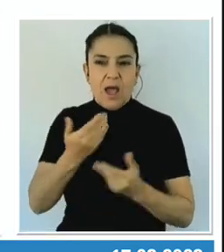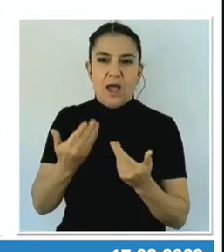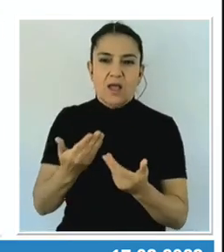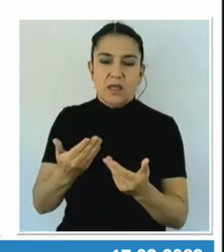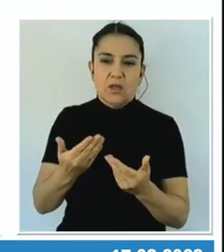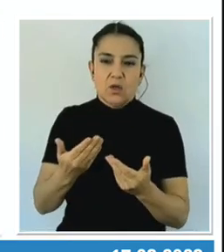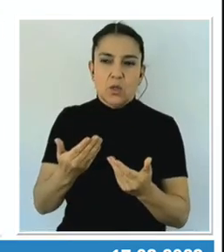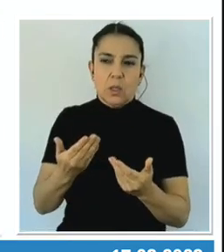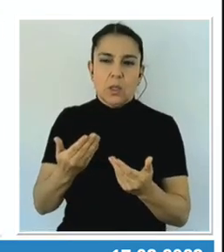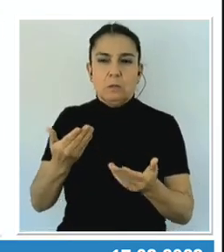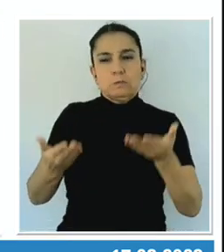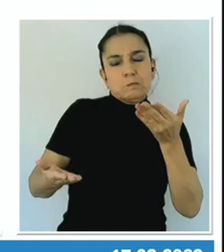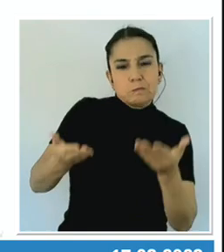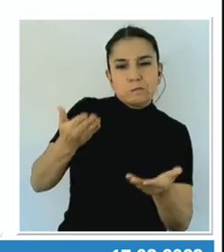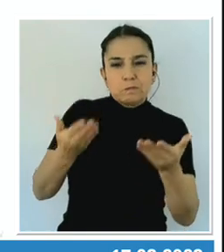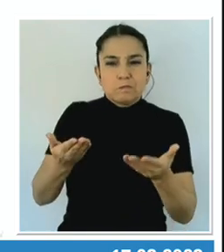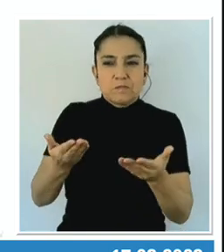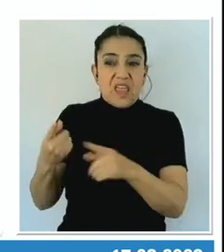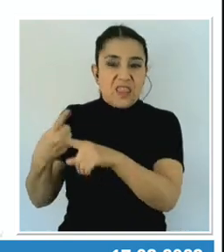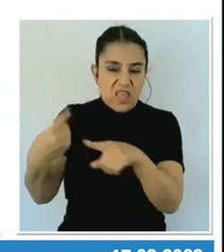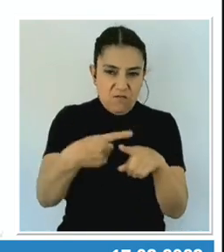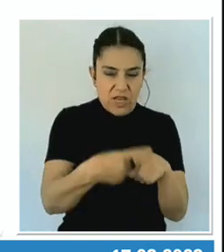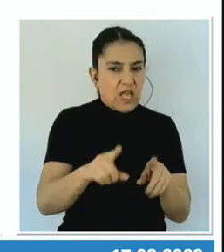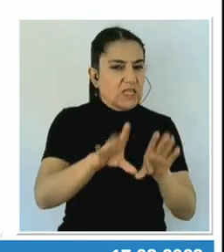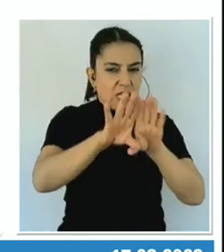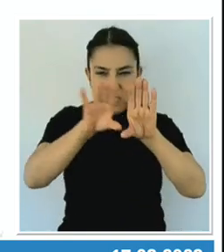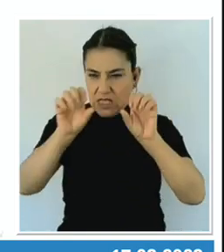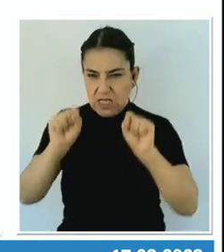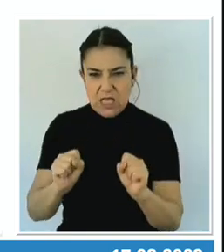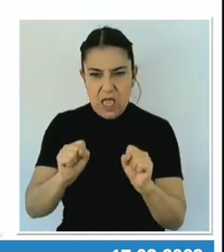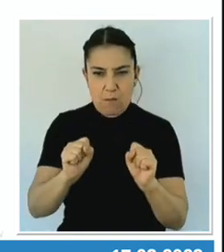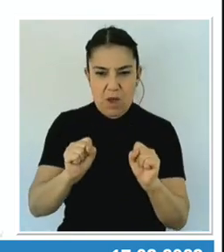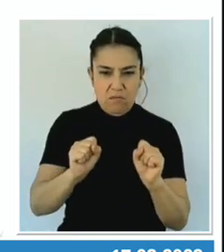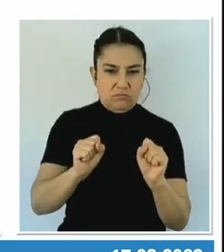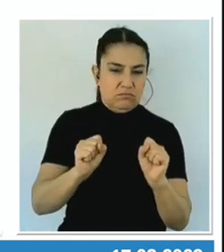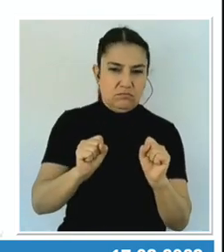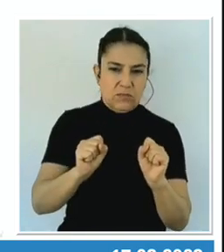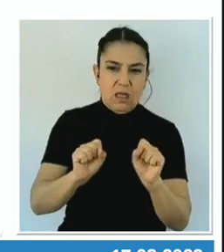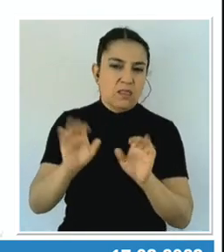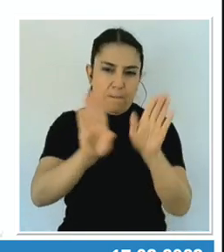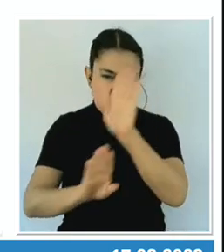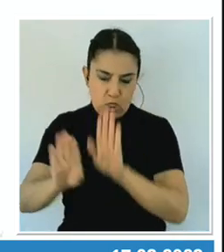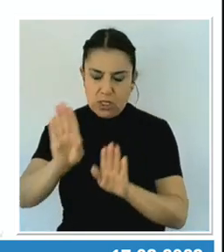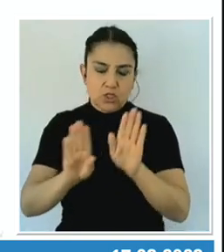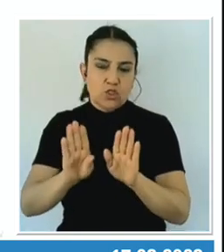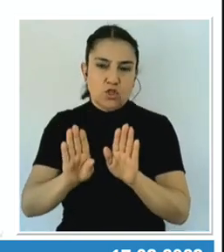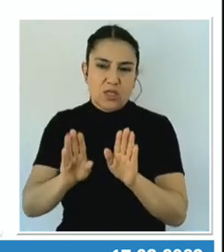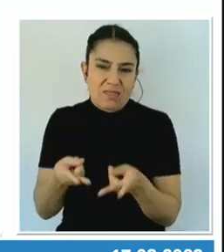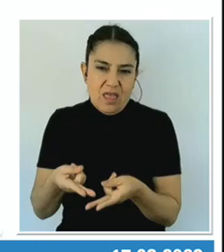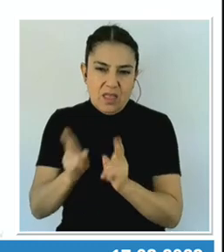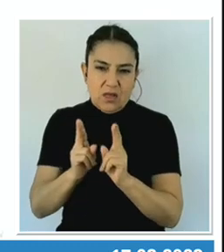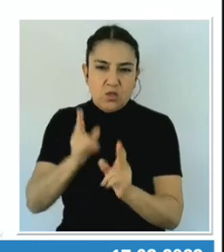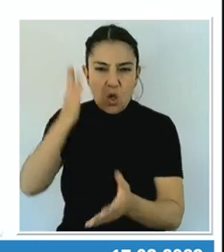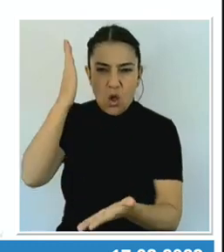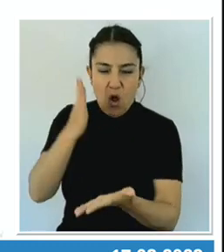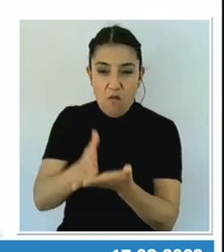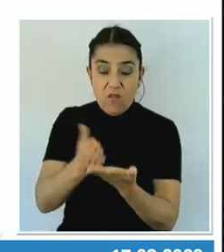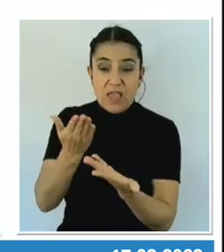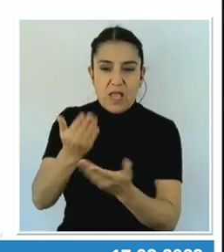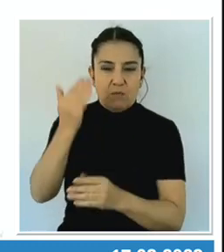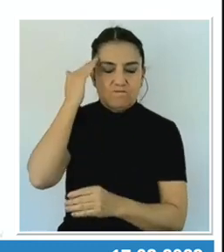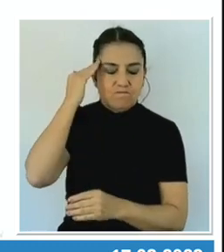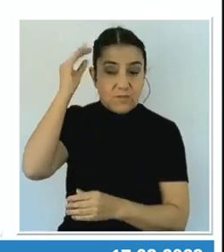menos, sistemas multinivel de protección de derechos, lo que obliga a tener en cuenta al menos al